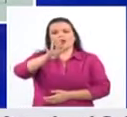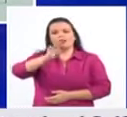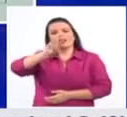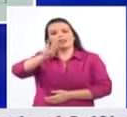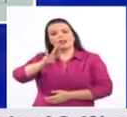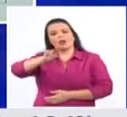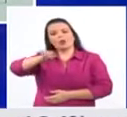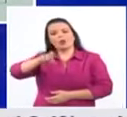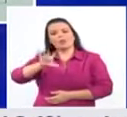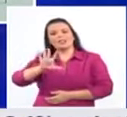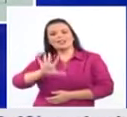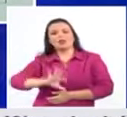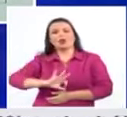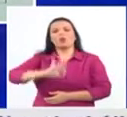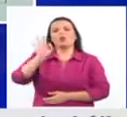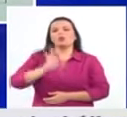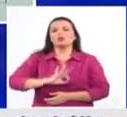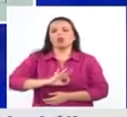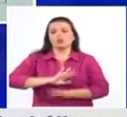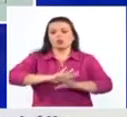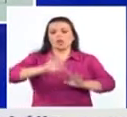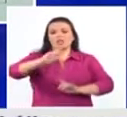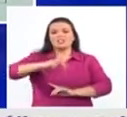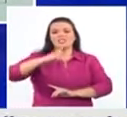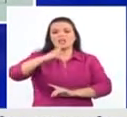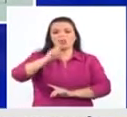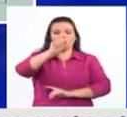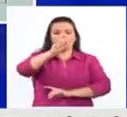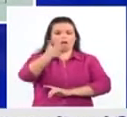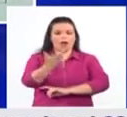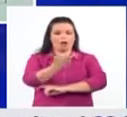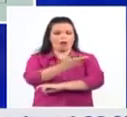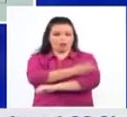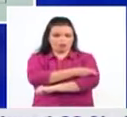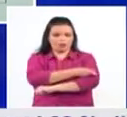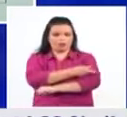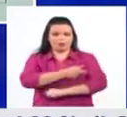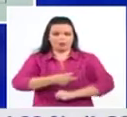43,5% con una segunda dosis y